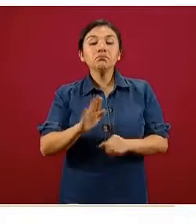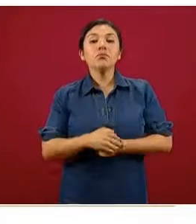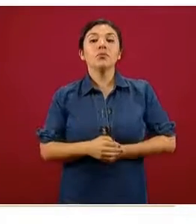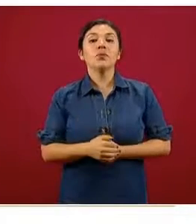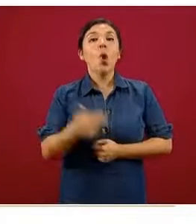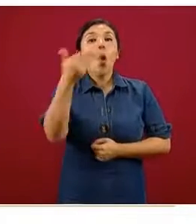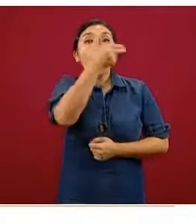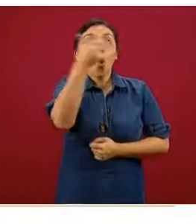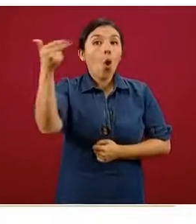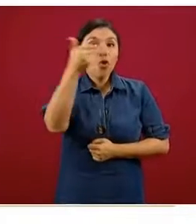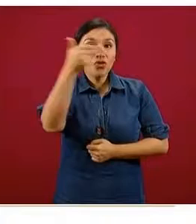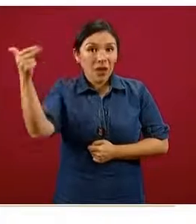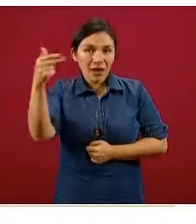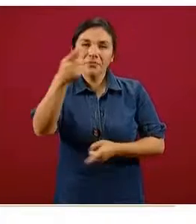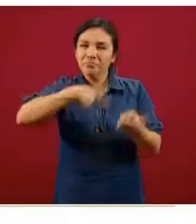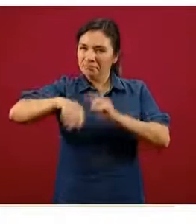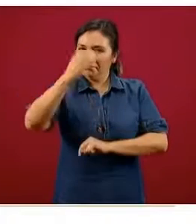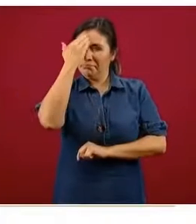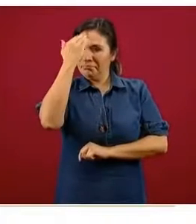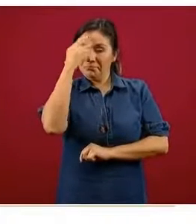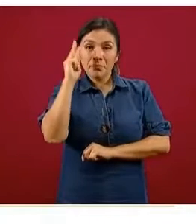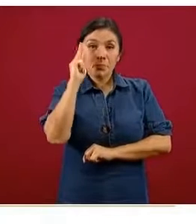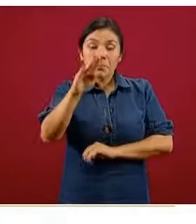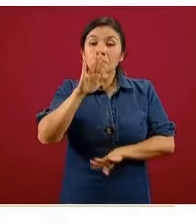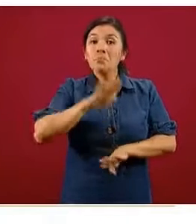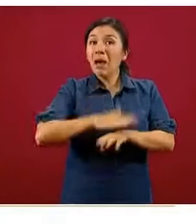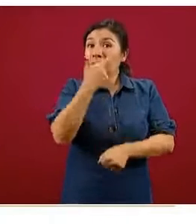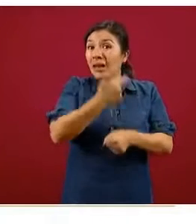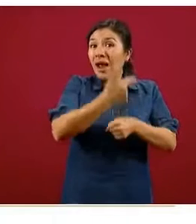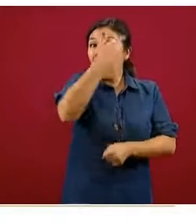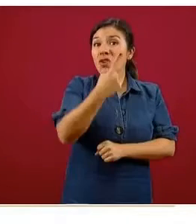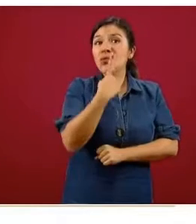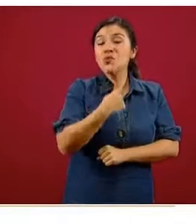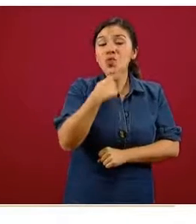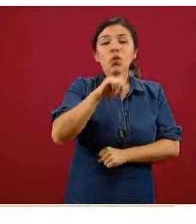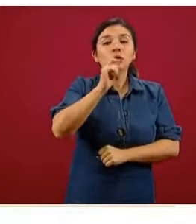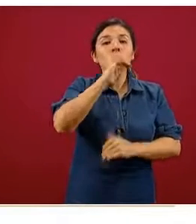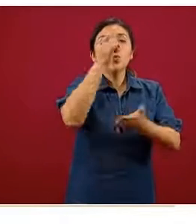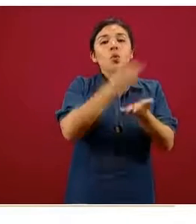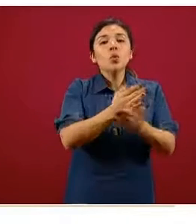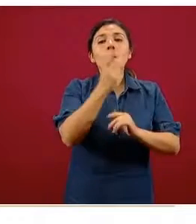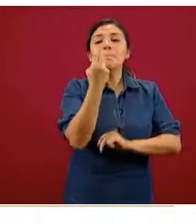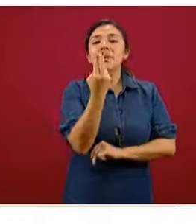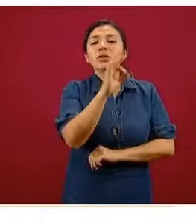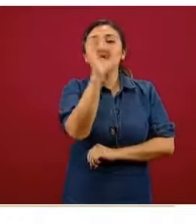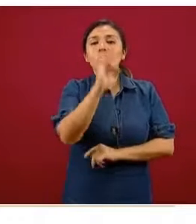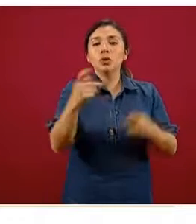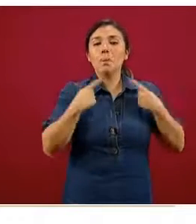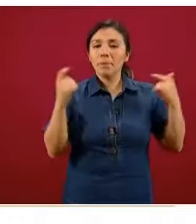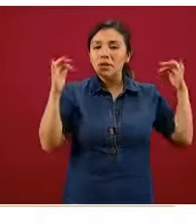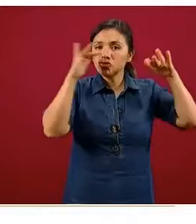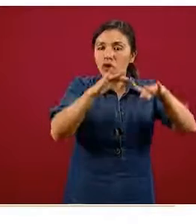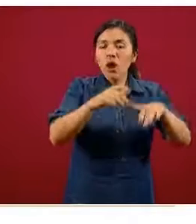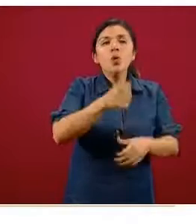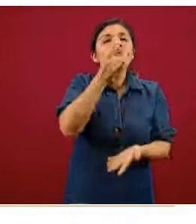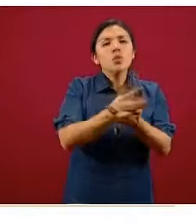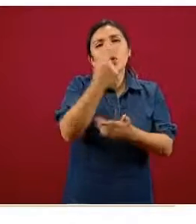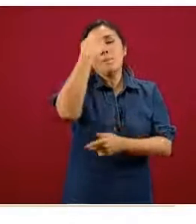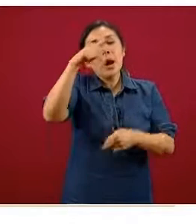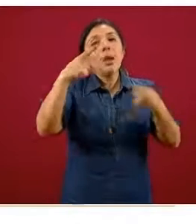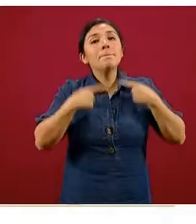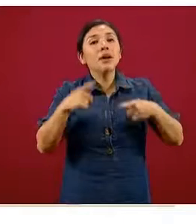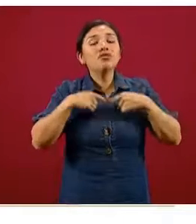los hoteles, ya sabemos que en el máximo riesgo solo 25% de aforo, solo orientado